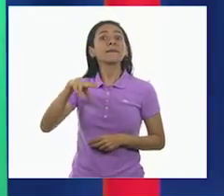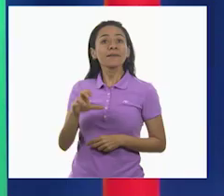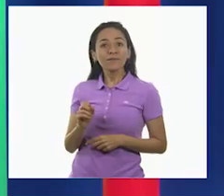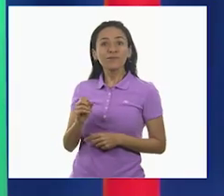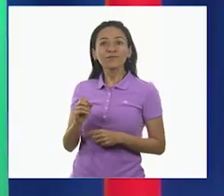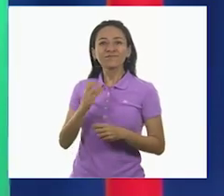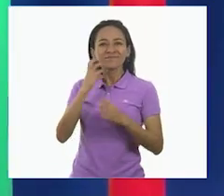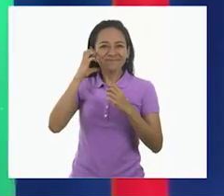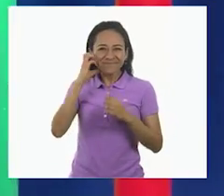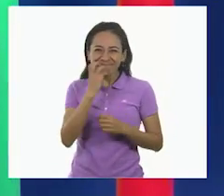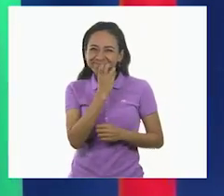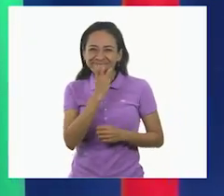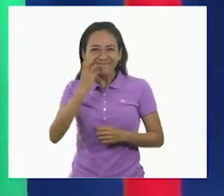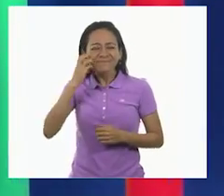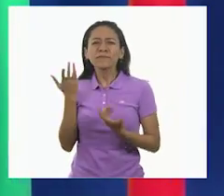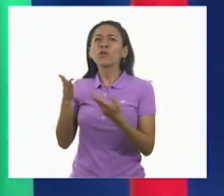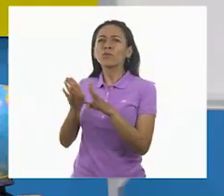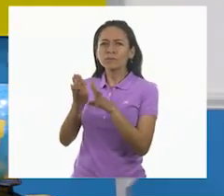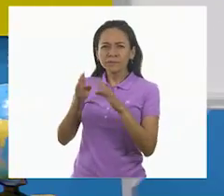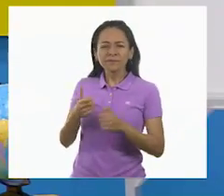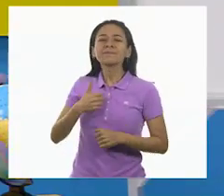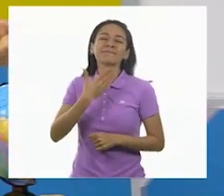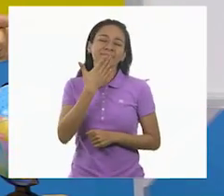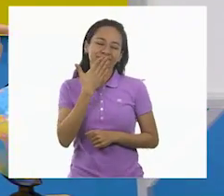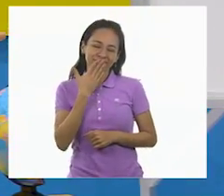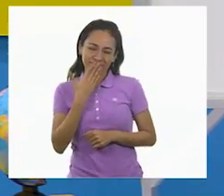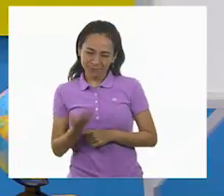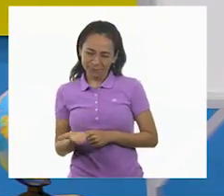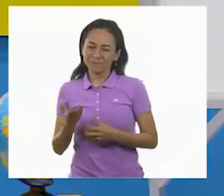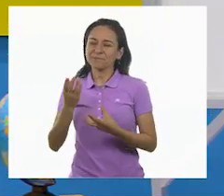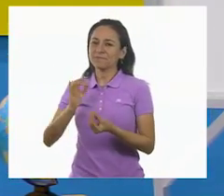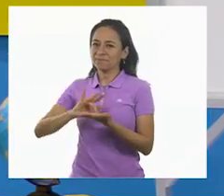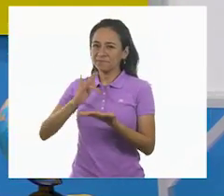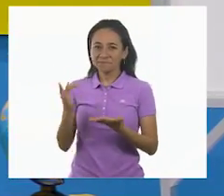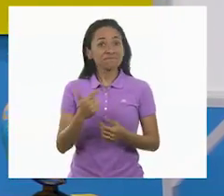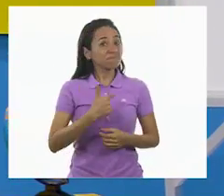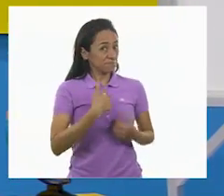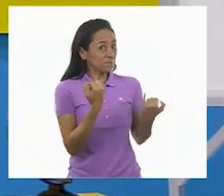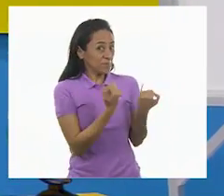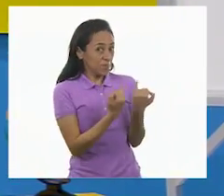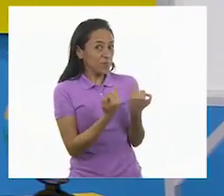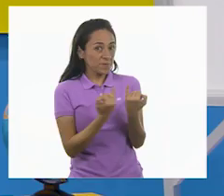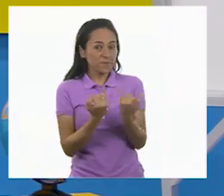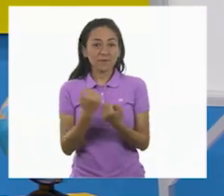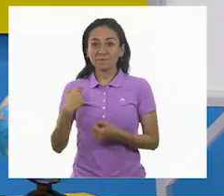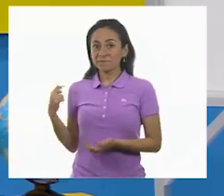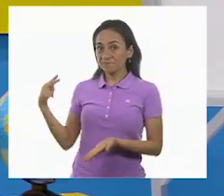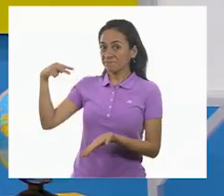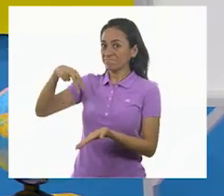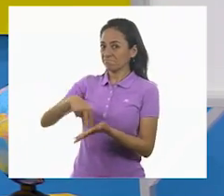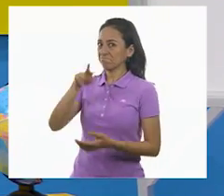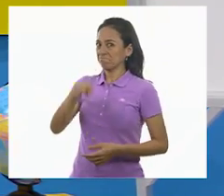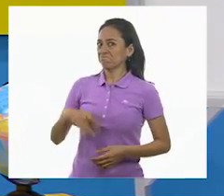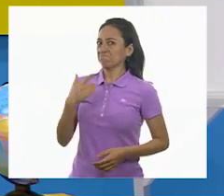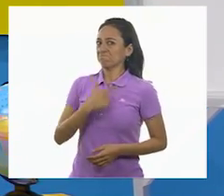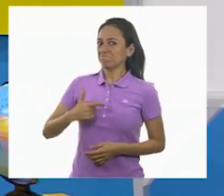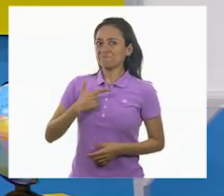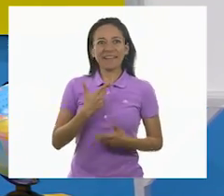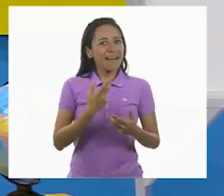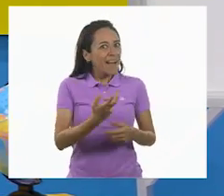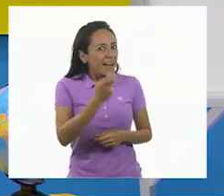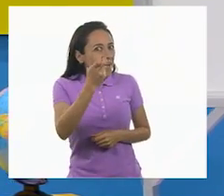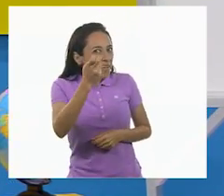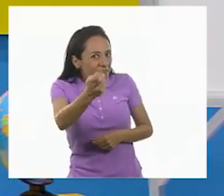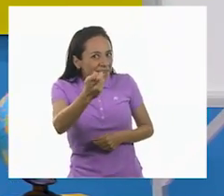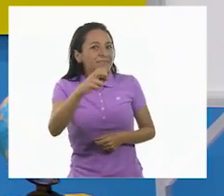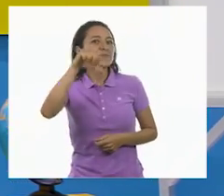¿cómo estás? Muy bien, gracias. Yo muy bien también. Eso me da gusto. Con mucho gusto de estar aquí con ustedes. Eso, el gusto y la emoción de estar con ustedes